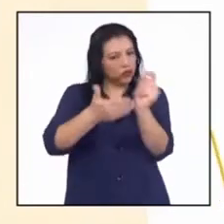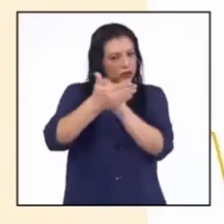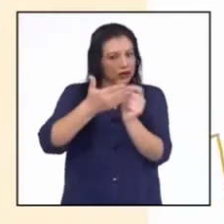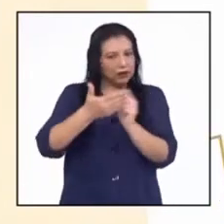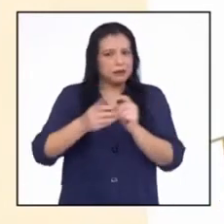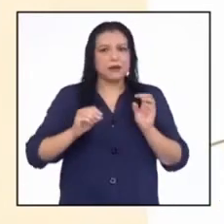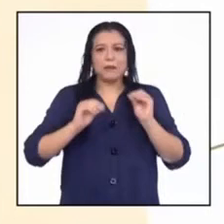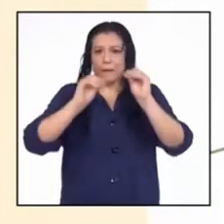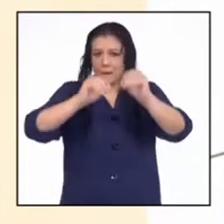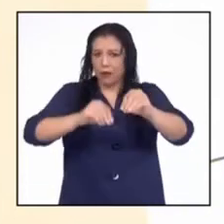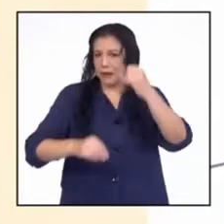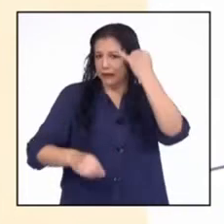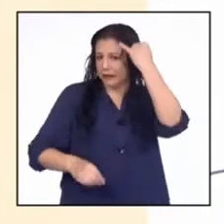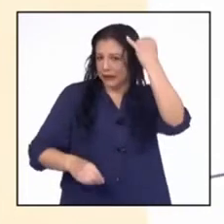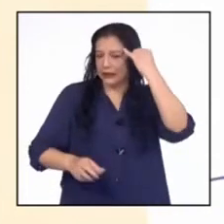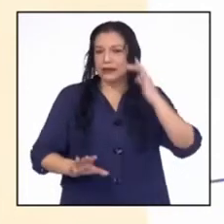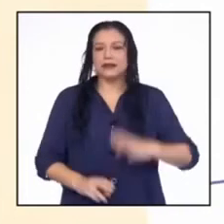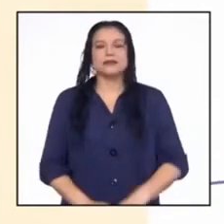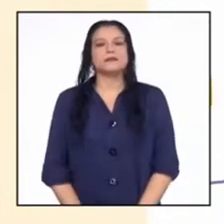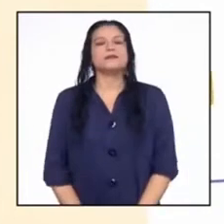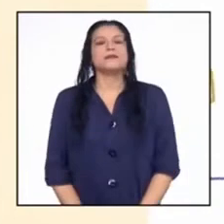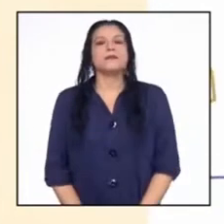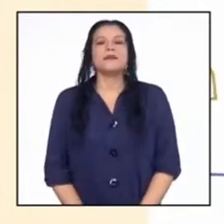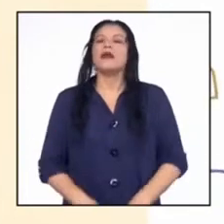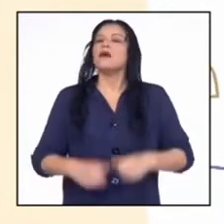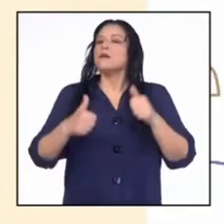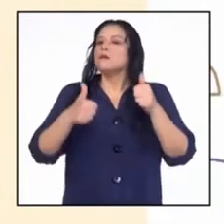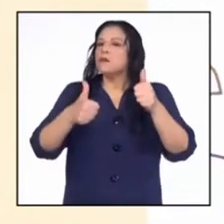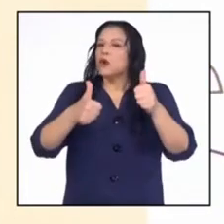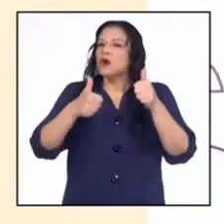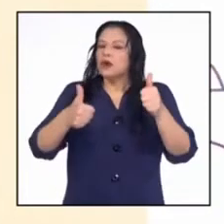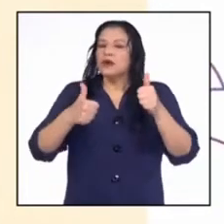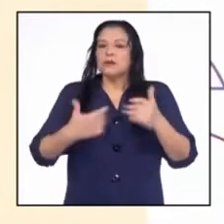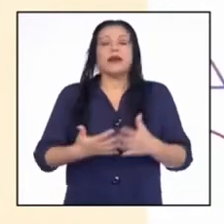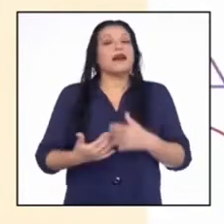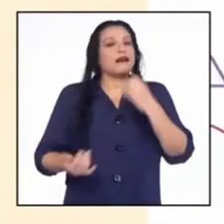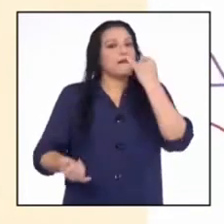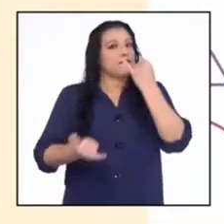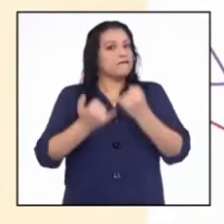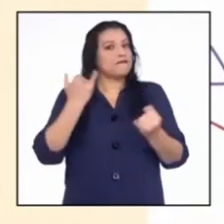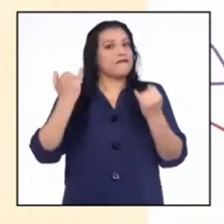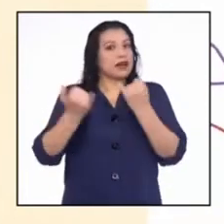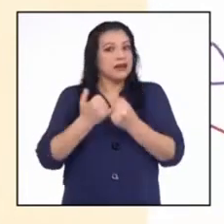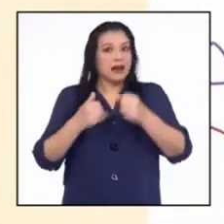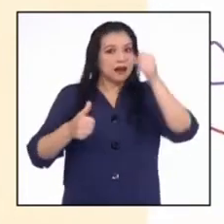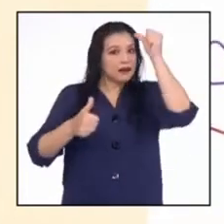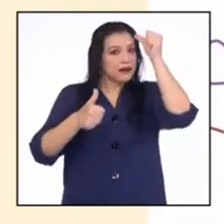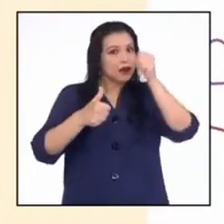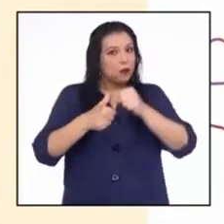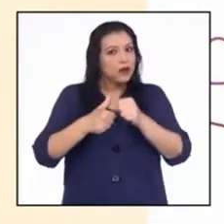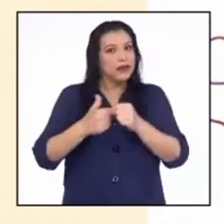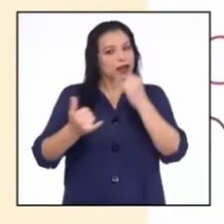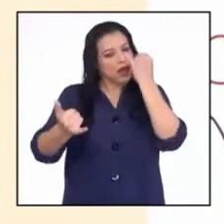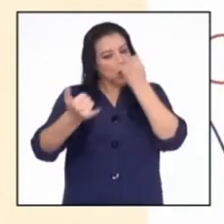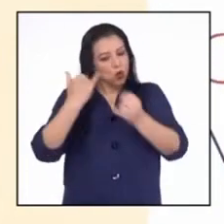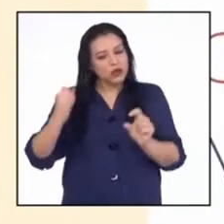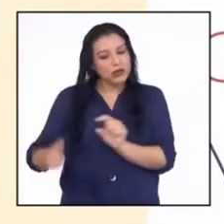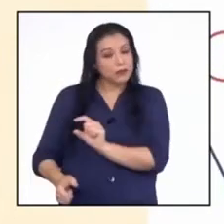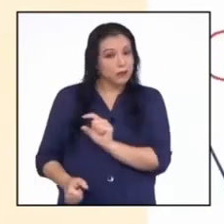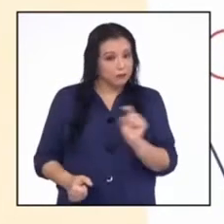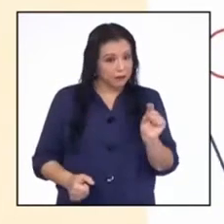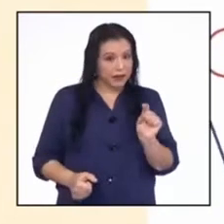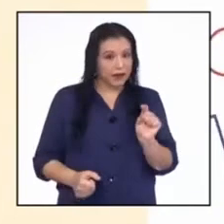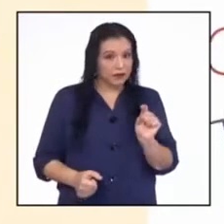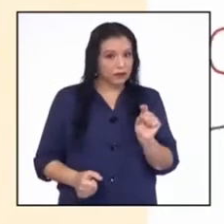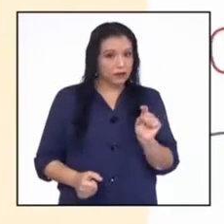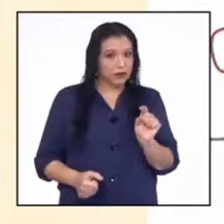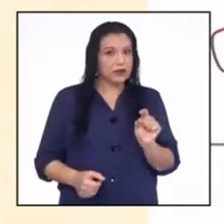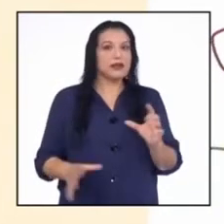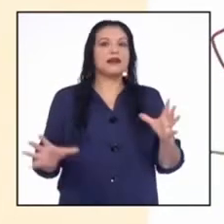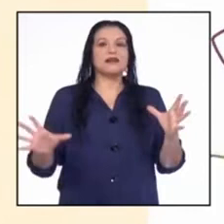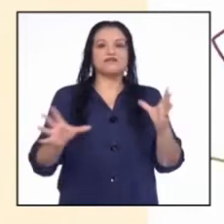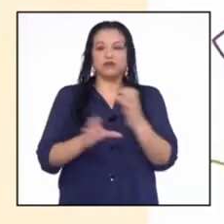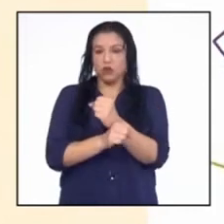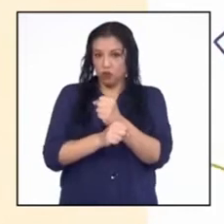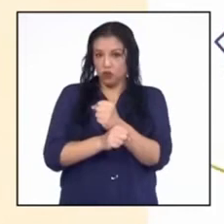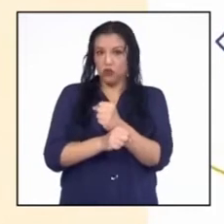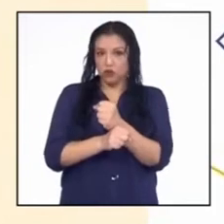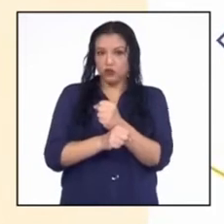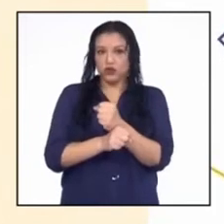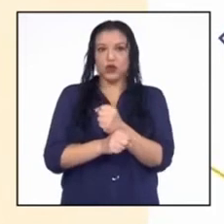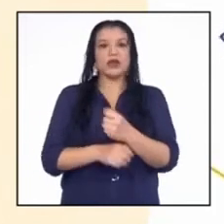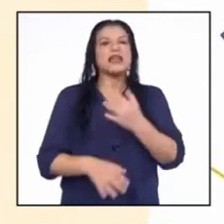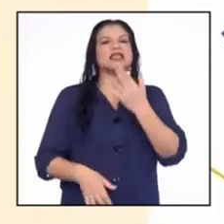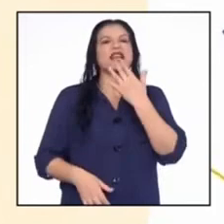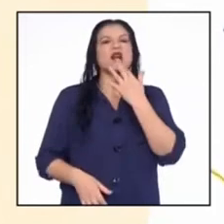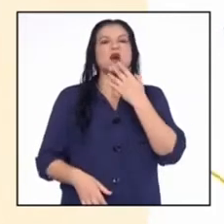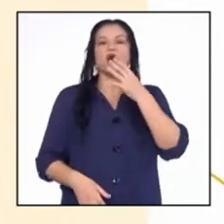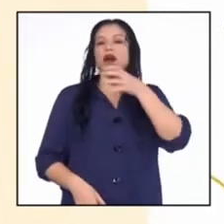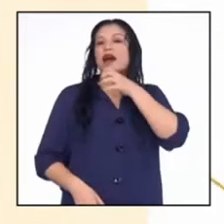ideas propias. Muy bien todo. Finalmente, recuerden que en el último párrafo, que es la conclusión y que está en